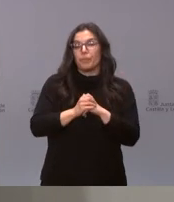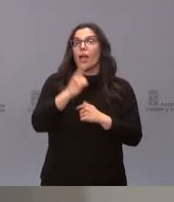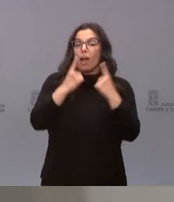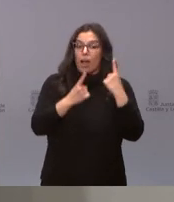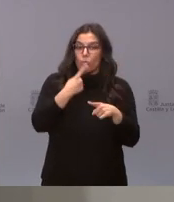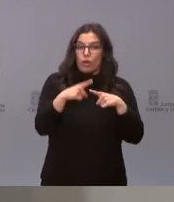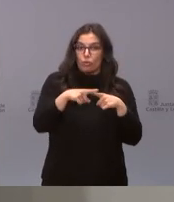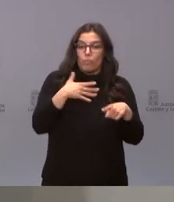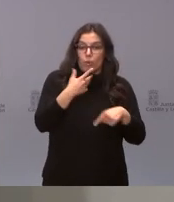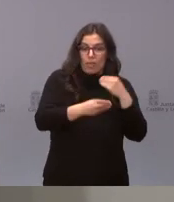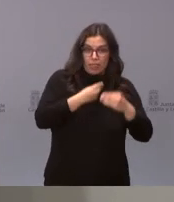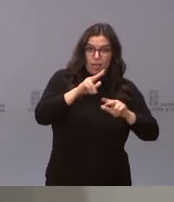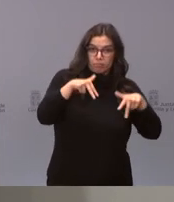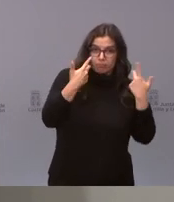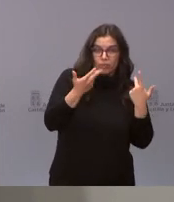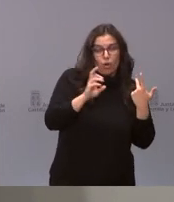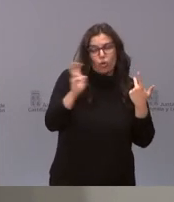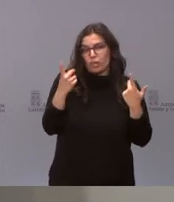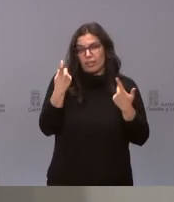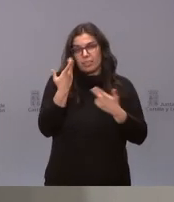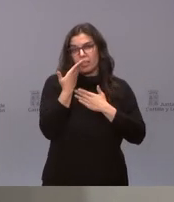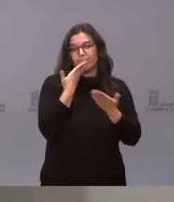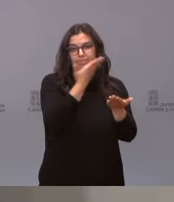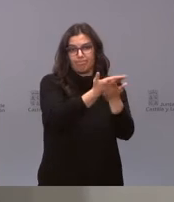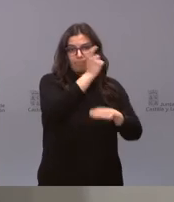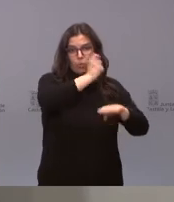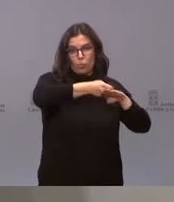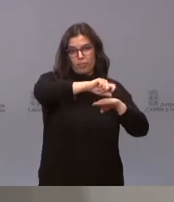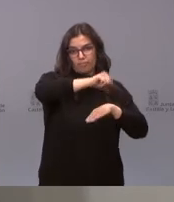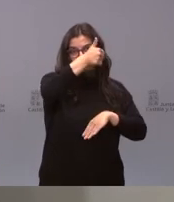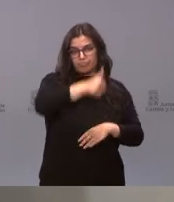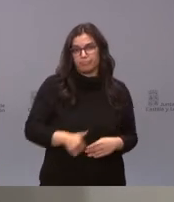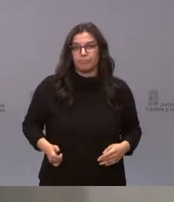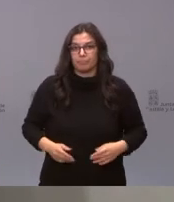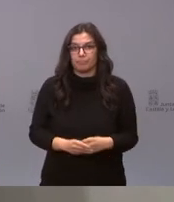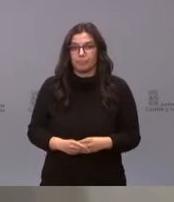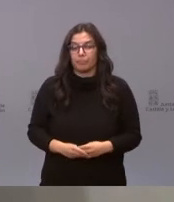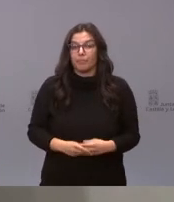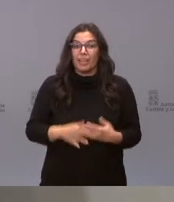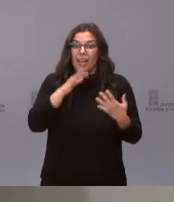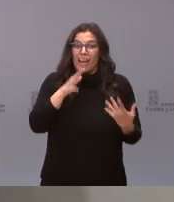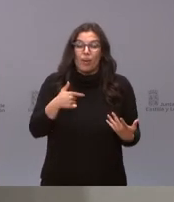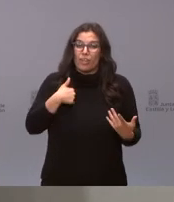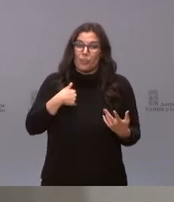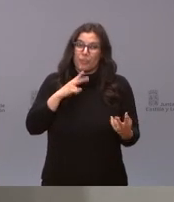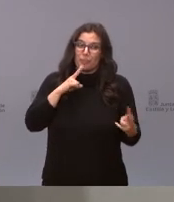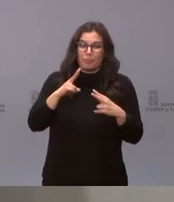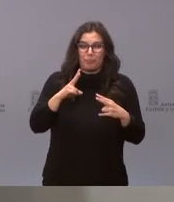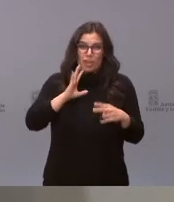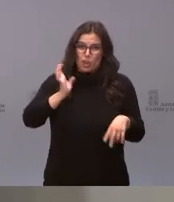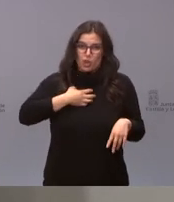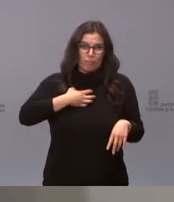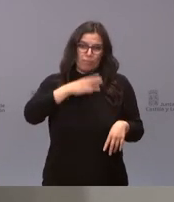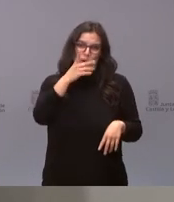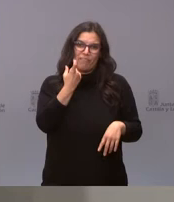cosas que se puedan hacer y otras que necesitan el visado en los de los jueces y eso ahora no me atrevo mucho a decir porque está